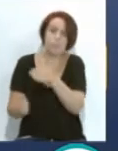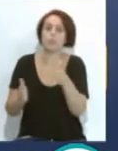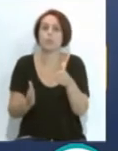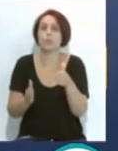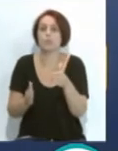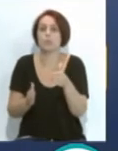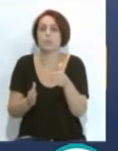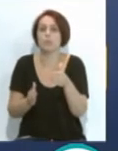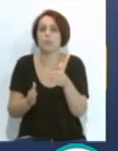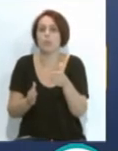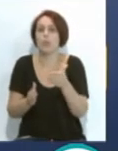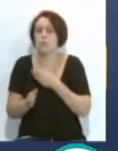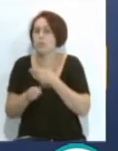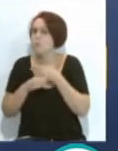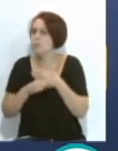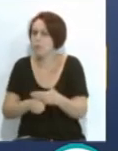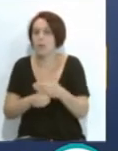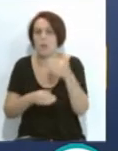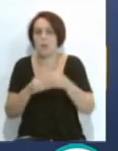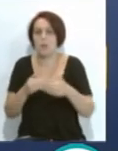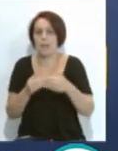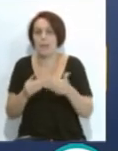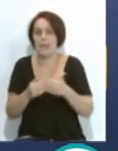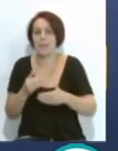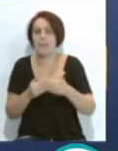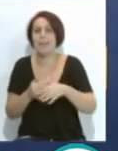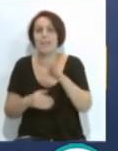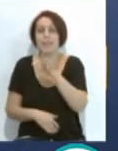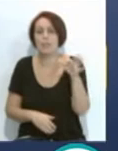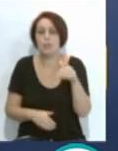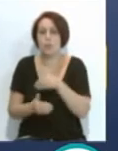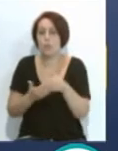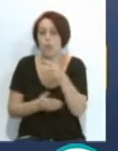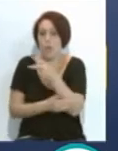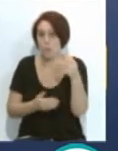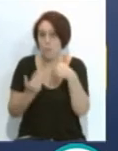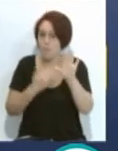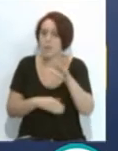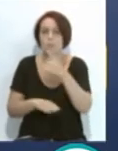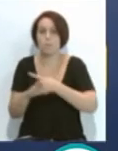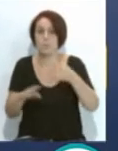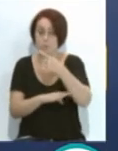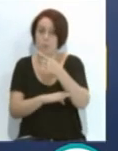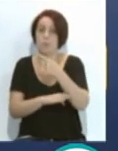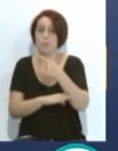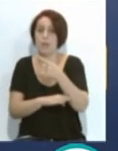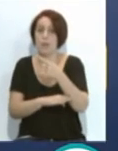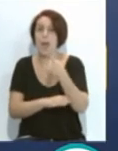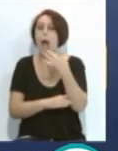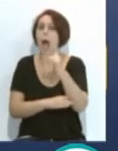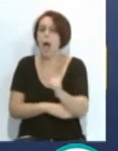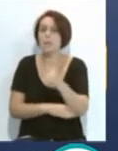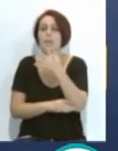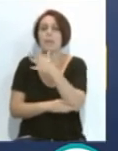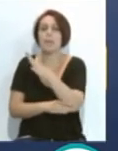En este momento hay exceso de límite por más de 500 millones de euros en la primera división española. Hay 500